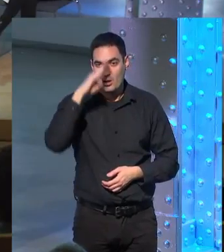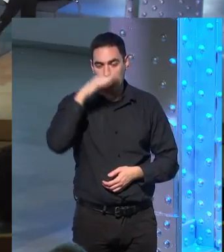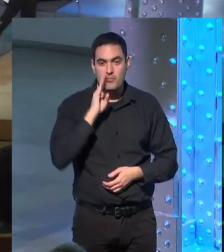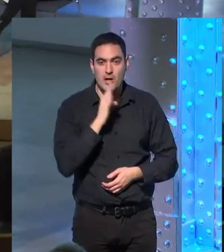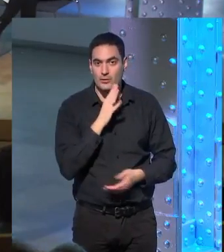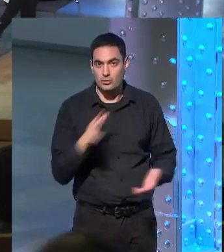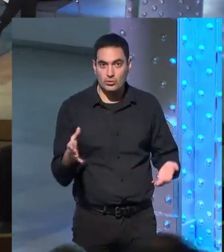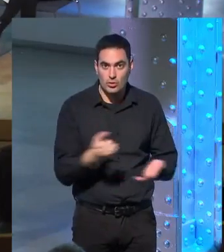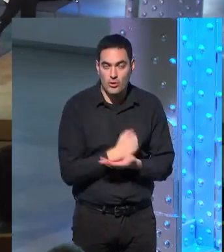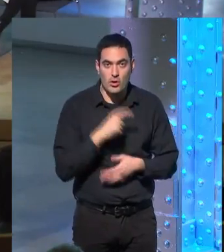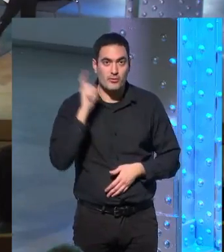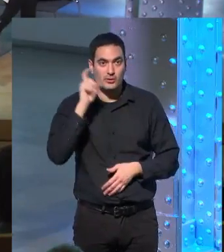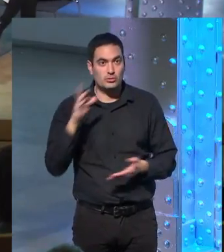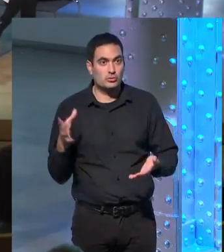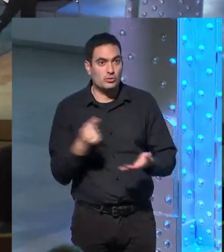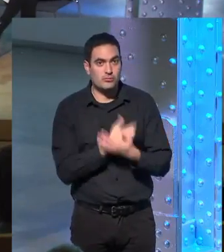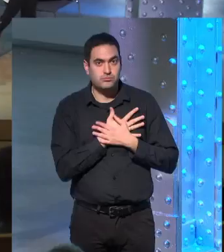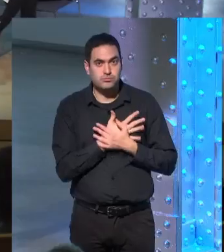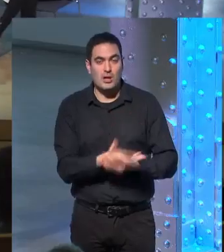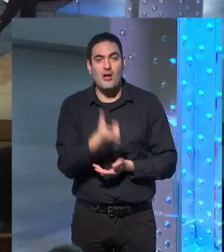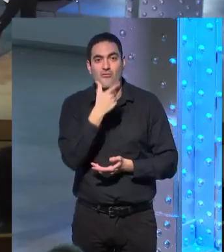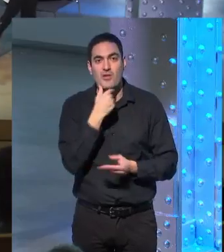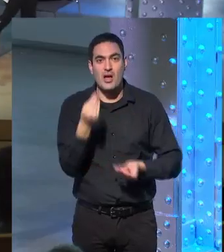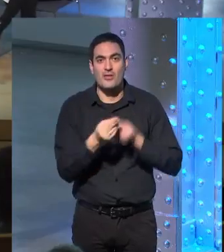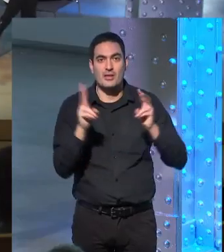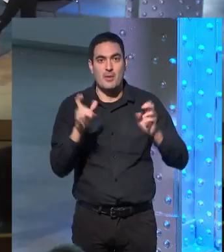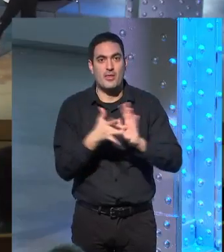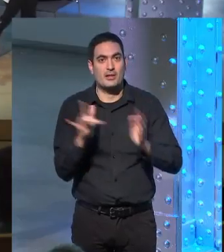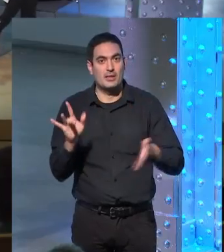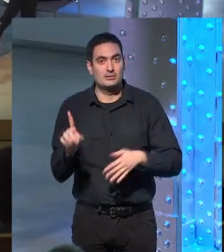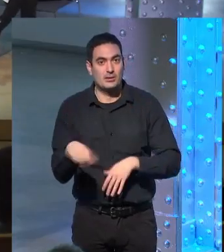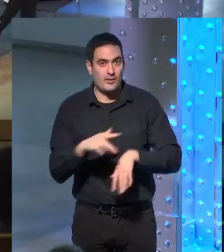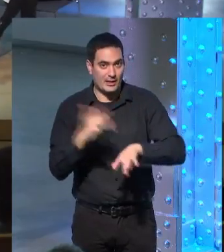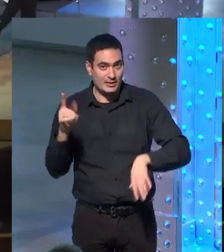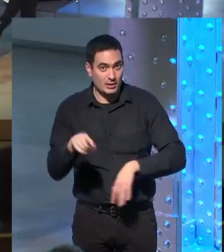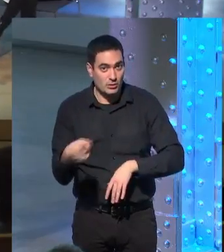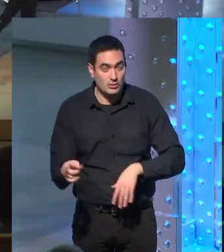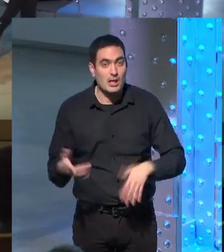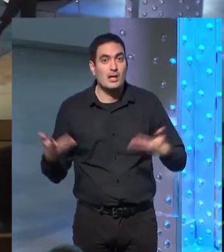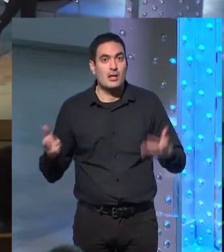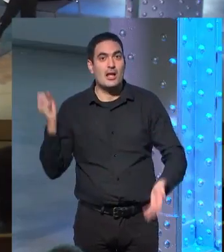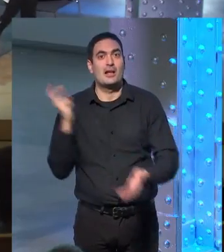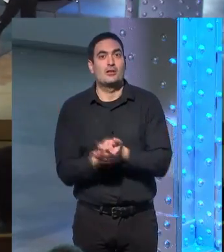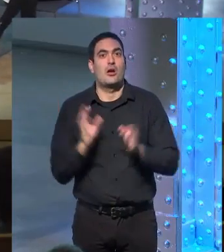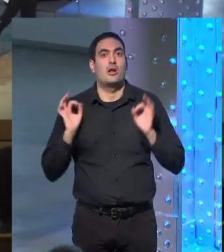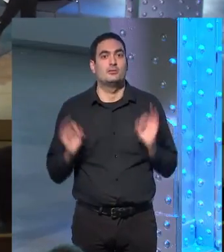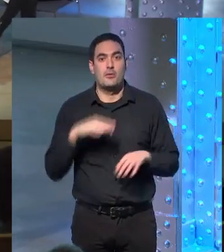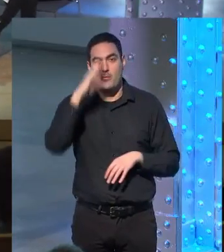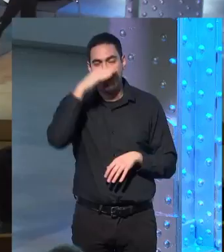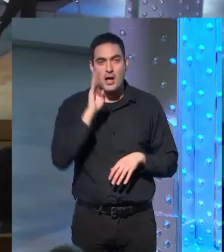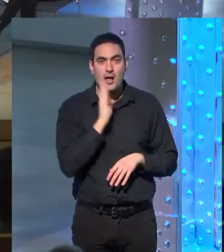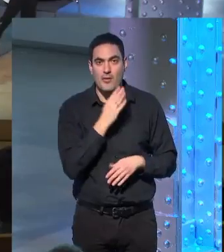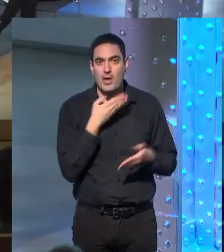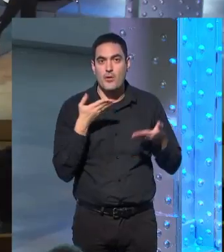todos los profesores están tan implicados en hacer fácil lo digital, ¿no? Entonces, el reto yo creo que es eso, ayudar a esos